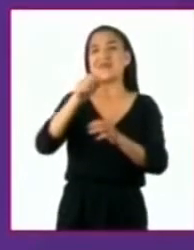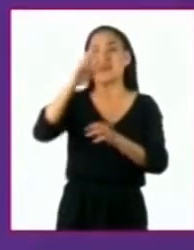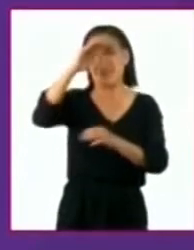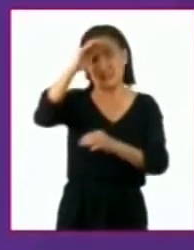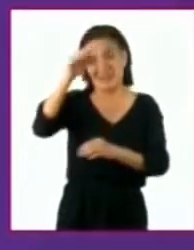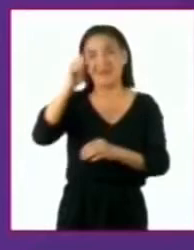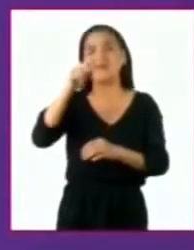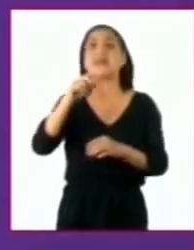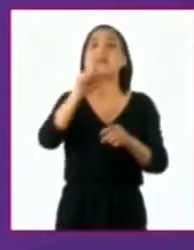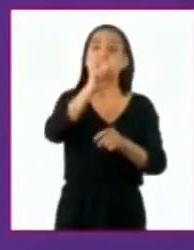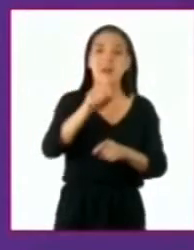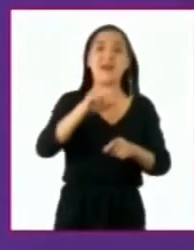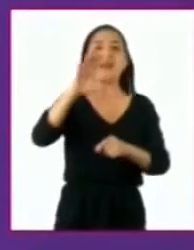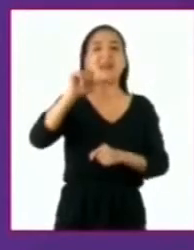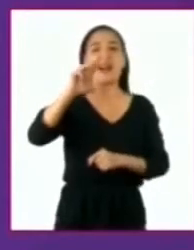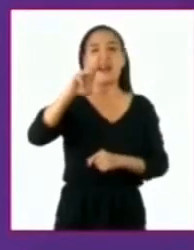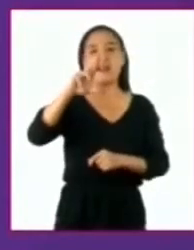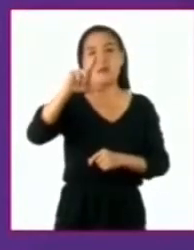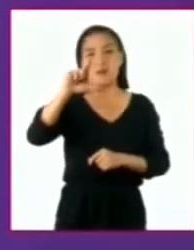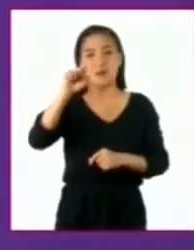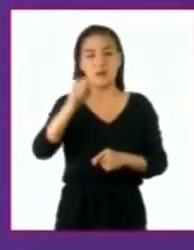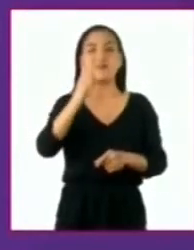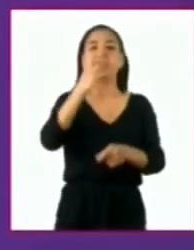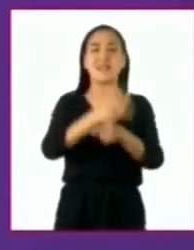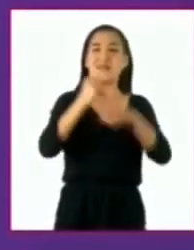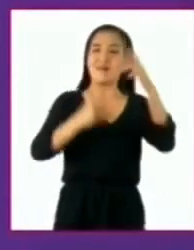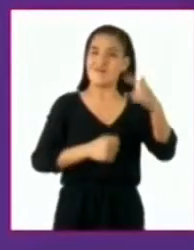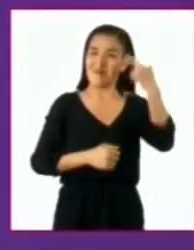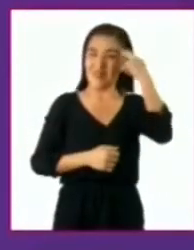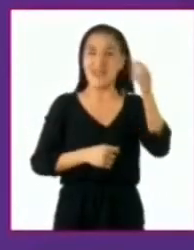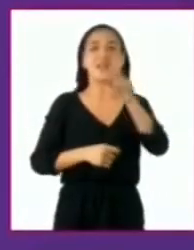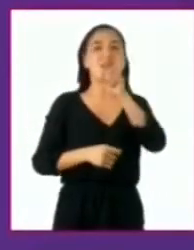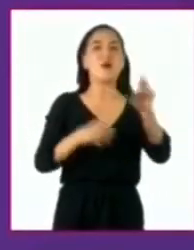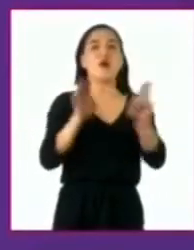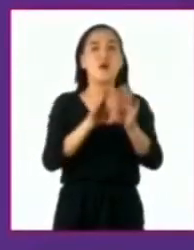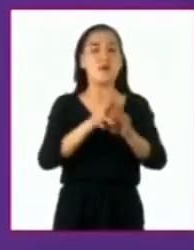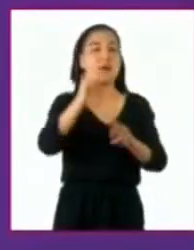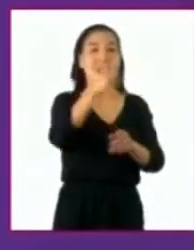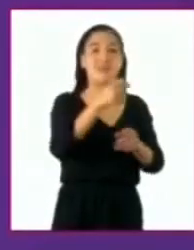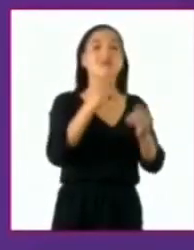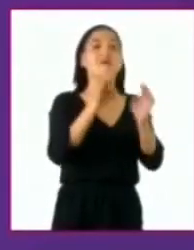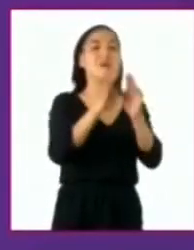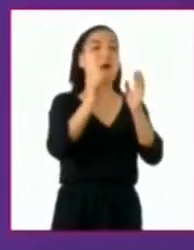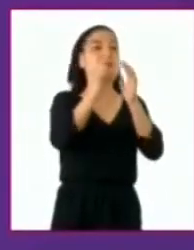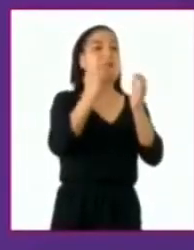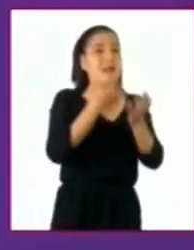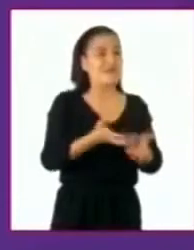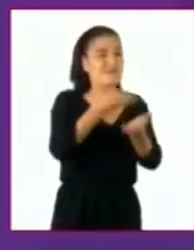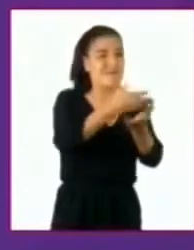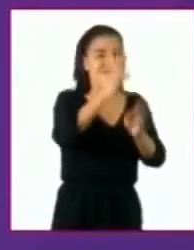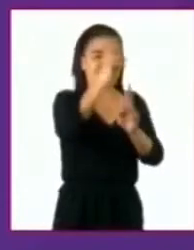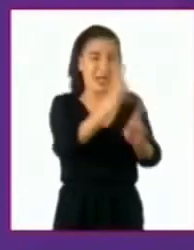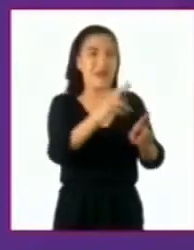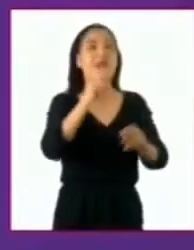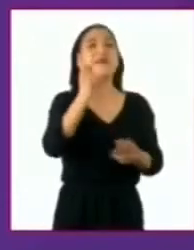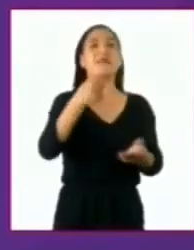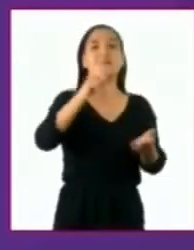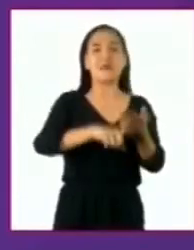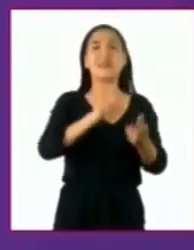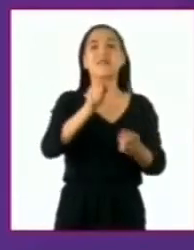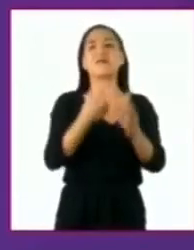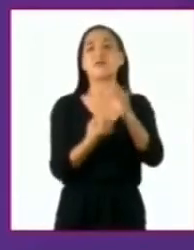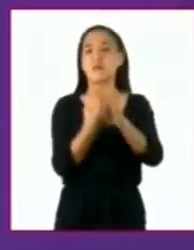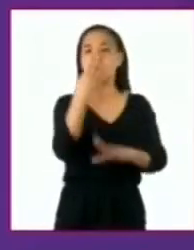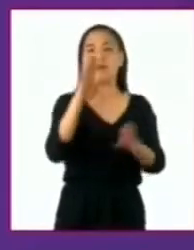V. Le iban a seguir tributando a Carlos V a través de estos nuevos dominadores que